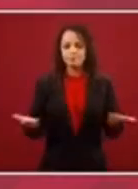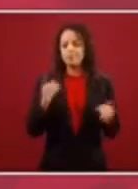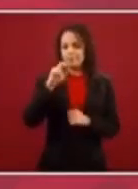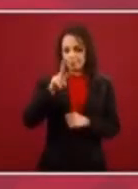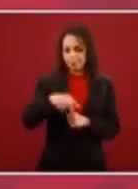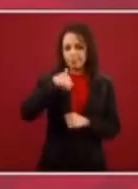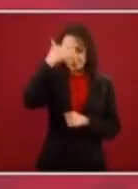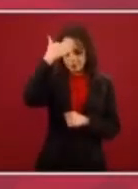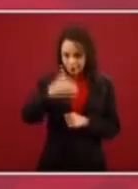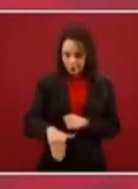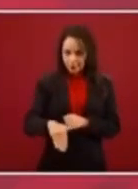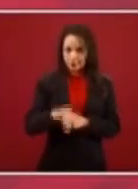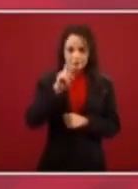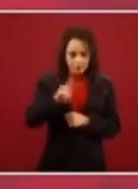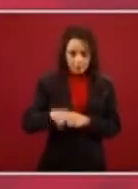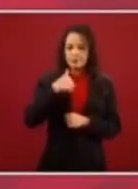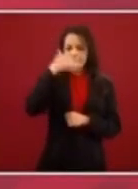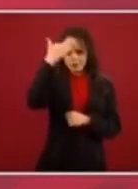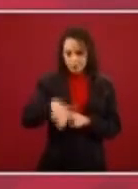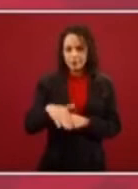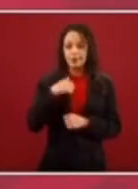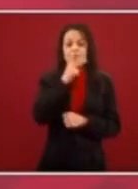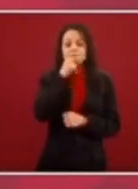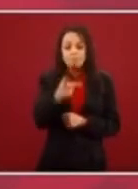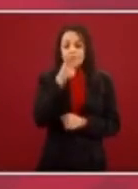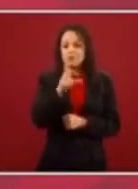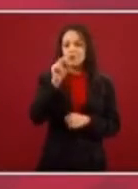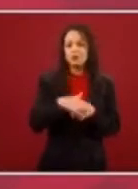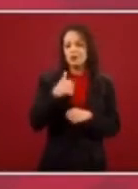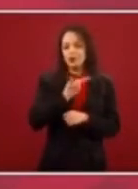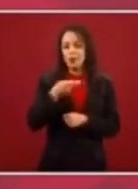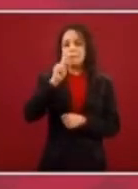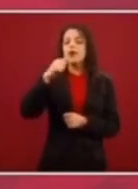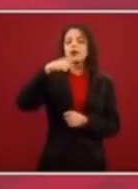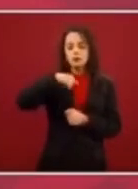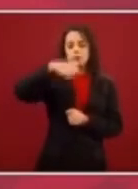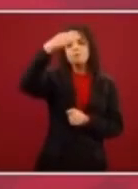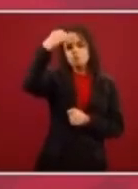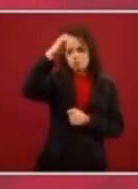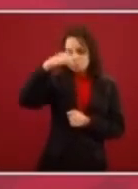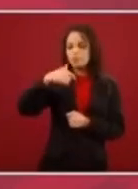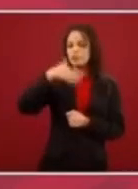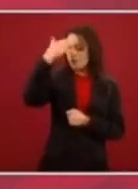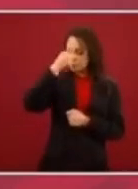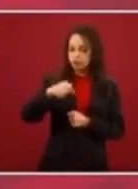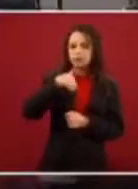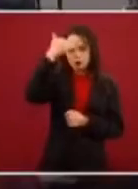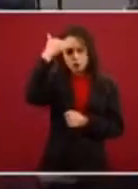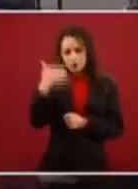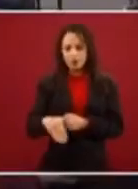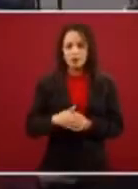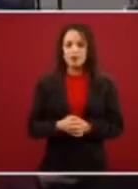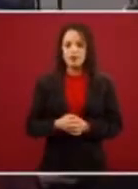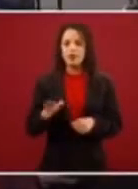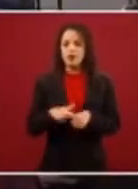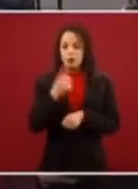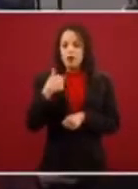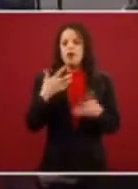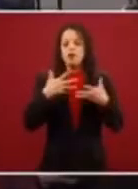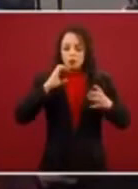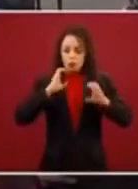no voy a usar la palabra porque me choca, pero soy experto. Okay. ¿Cuándo porque la informe? Tengo